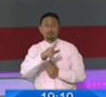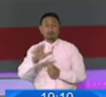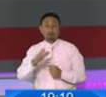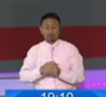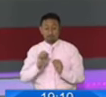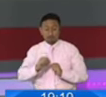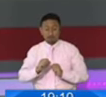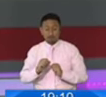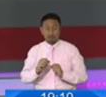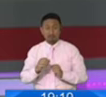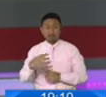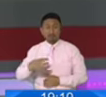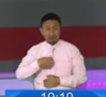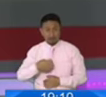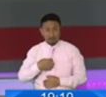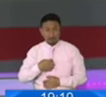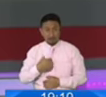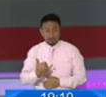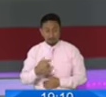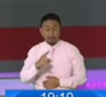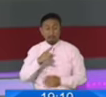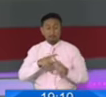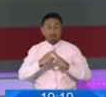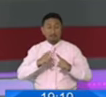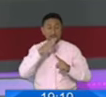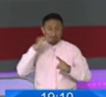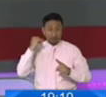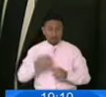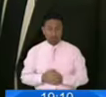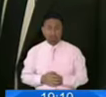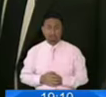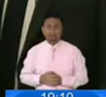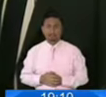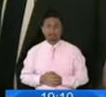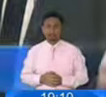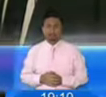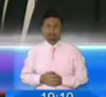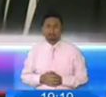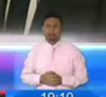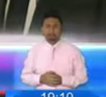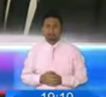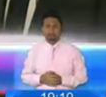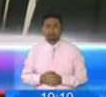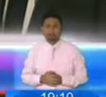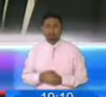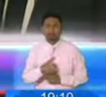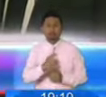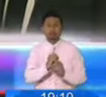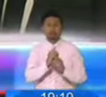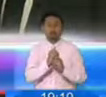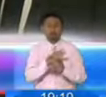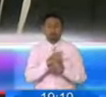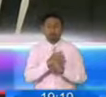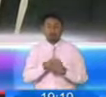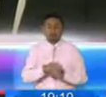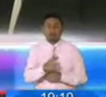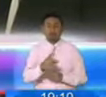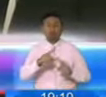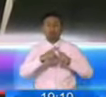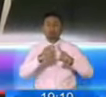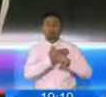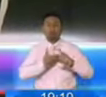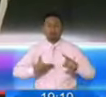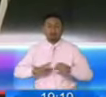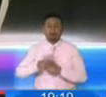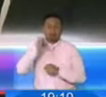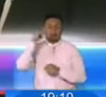País se han sumado a las críticas realizadas por el expresidente. Y la unidad ante todo. A través de su cuenta de Twitter, el expresidente Rafael